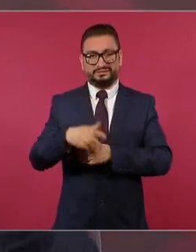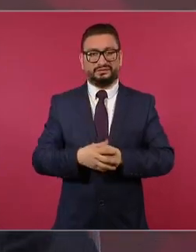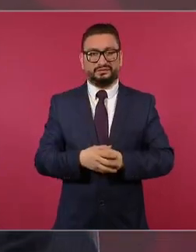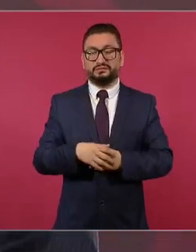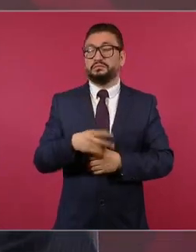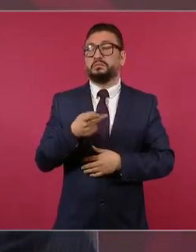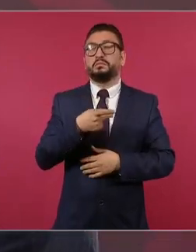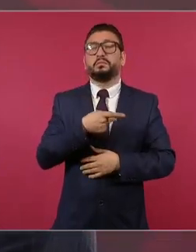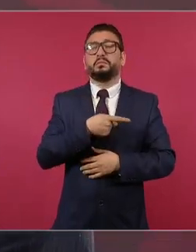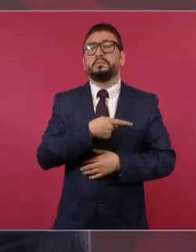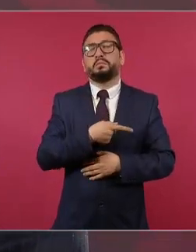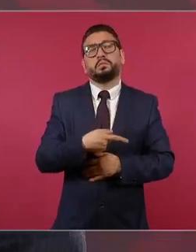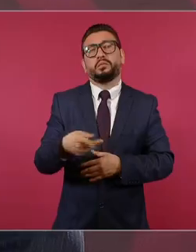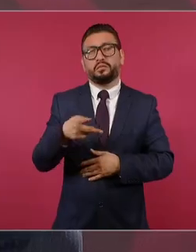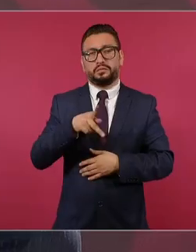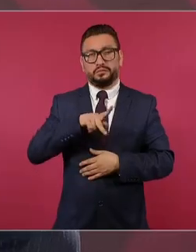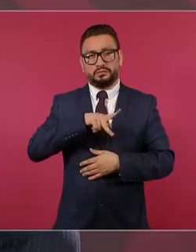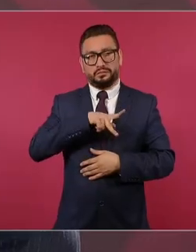Pobrecito mi patrón.